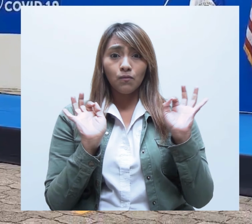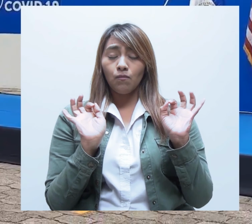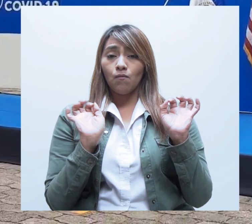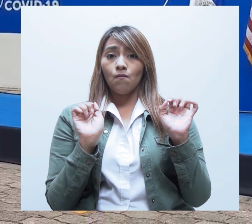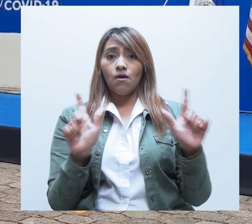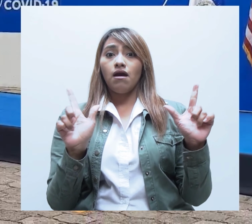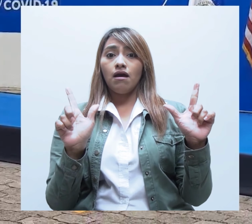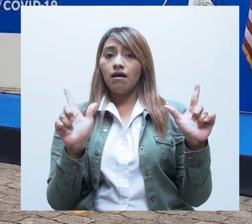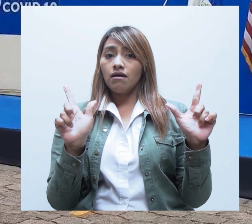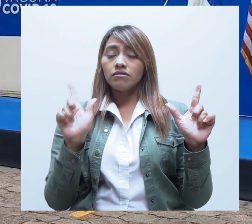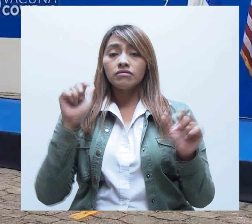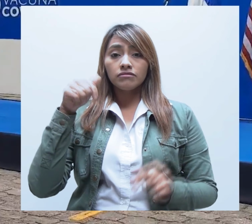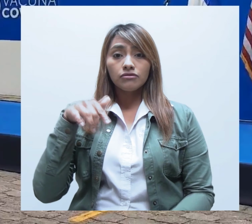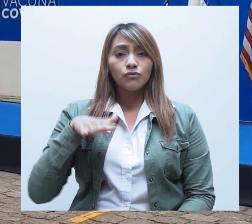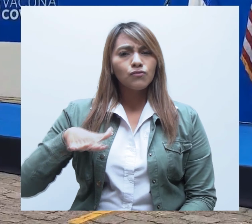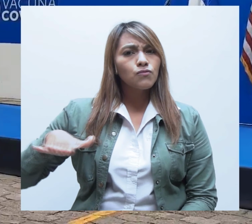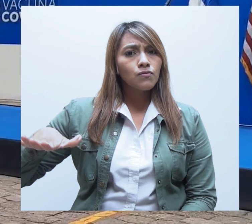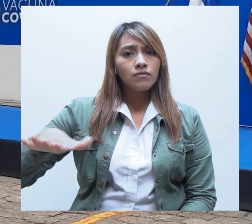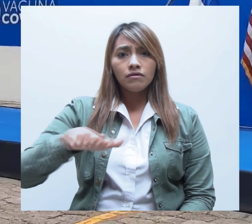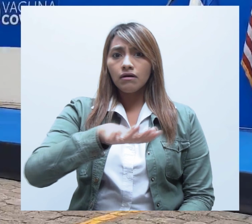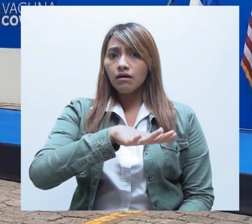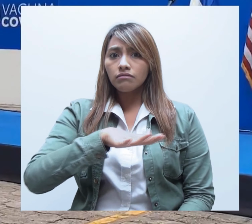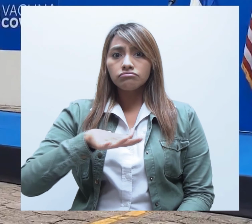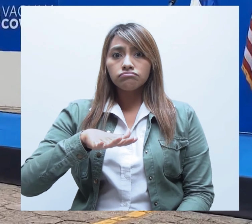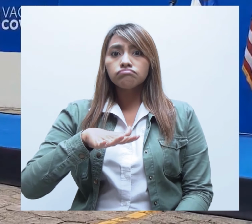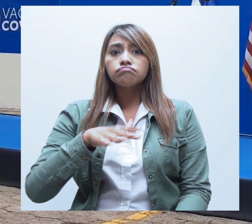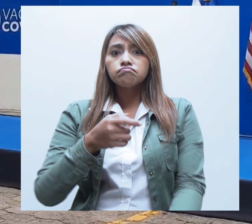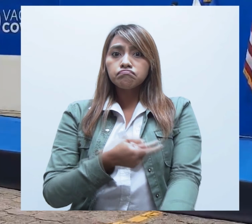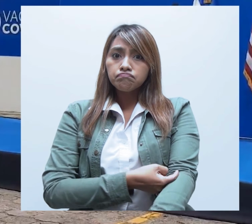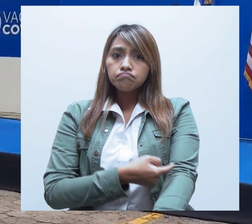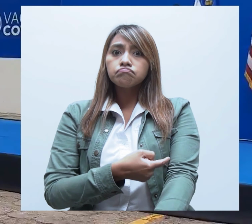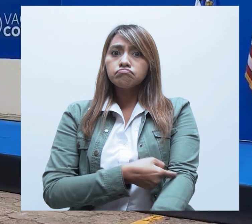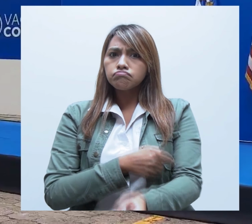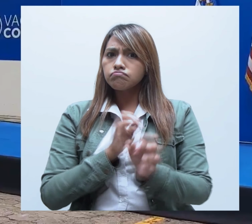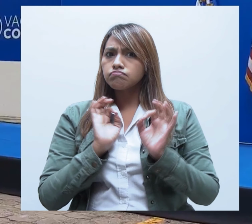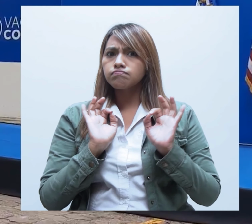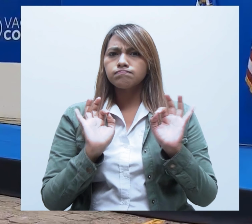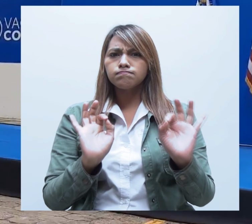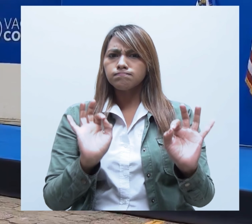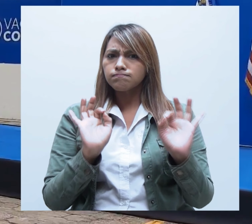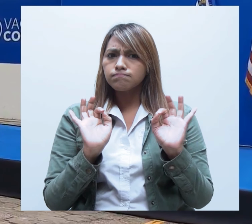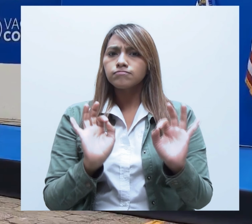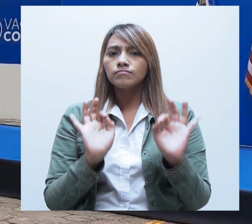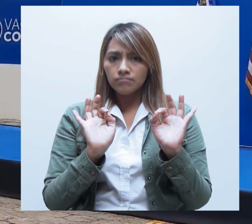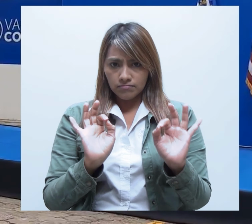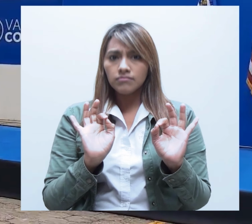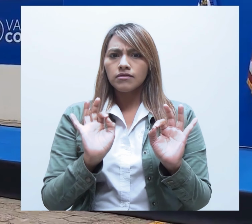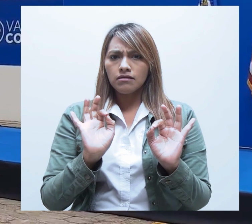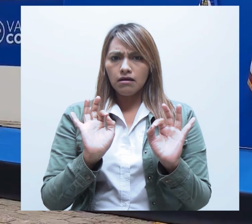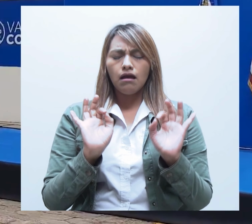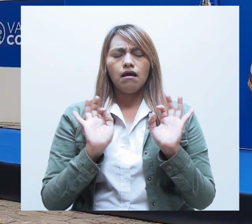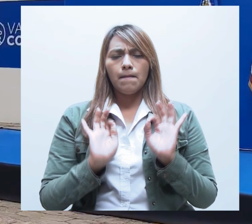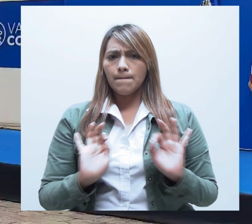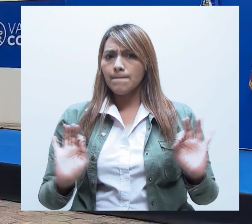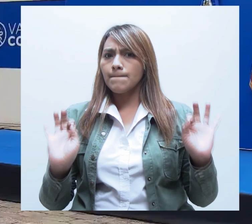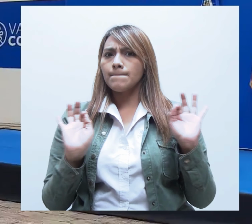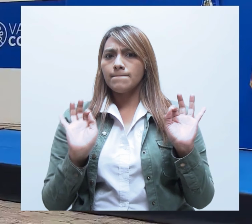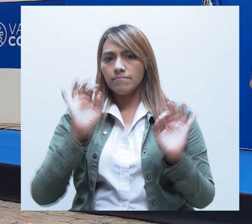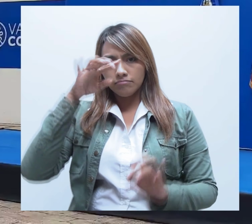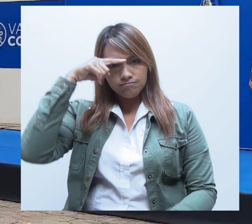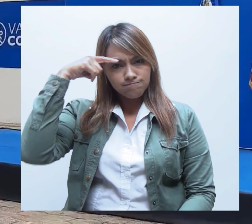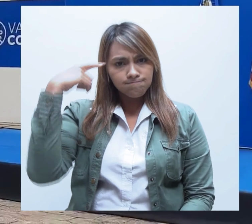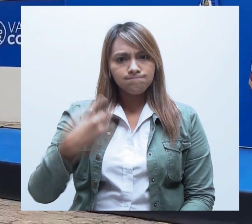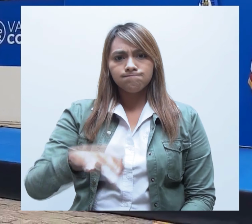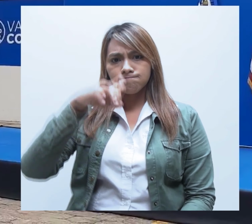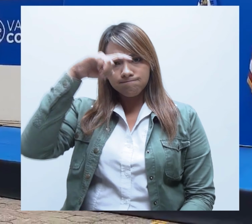impresionante. Que he visto acá en este centro, hay un plan excelente y ellos están haciendo un